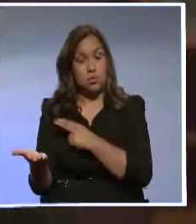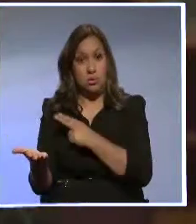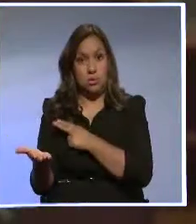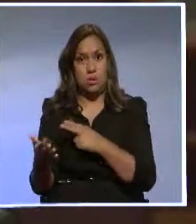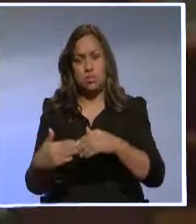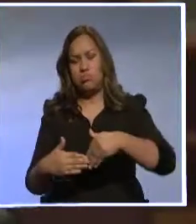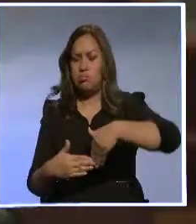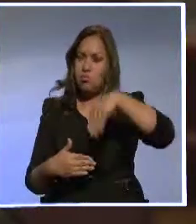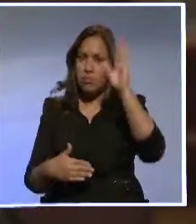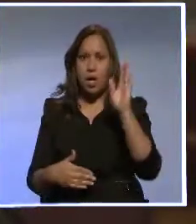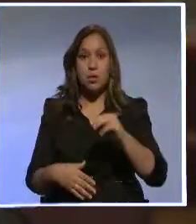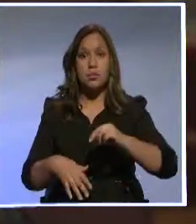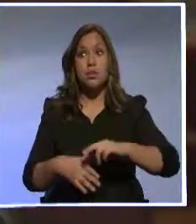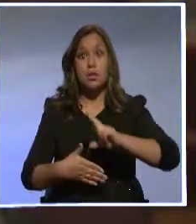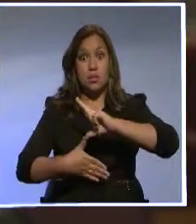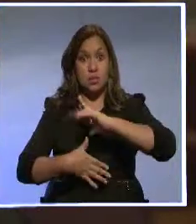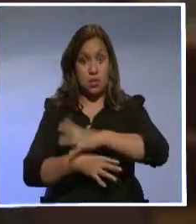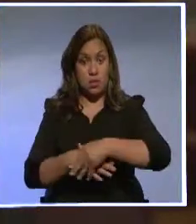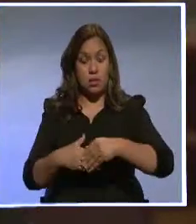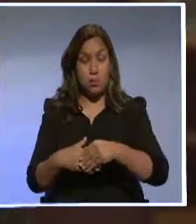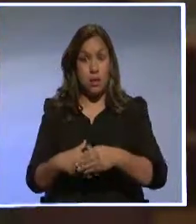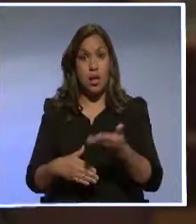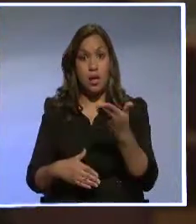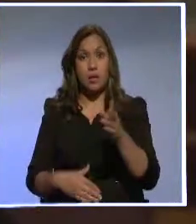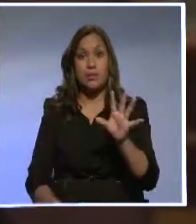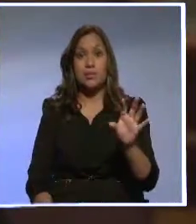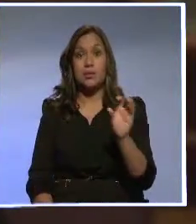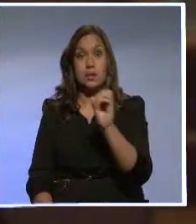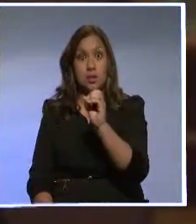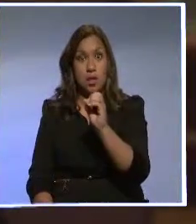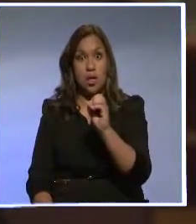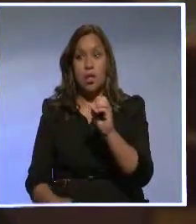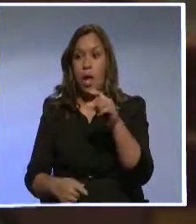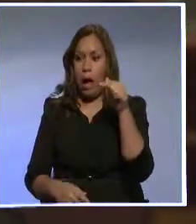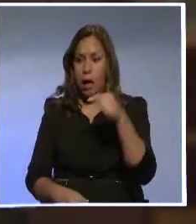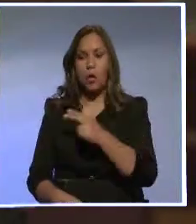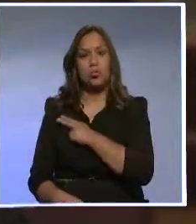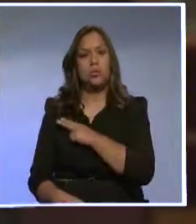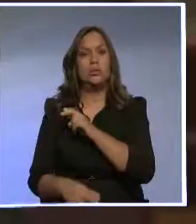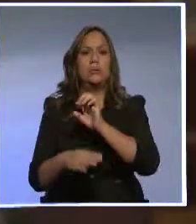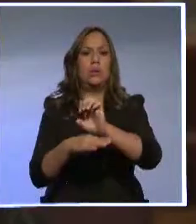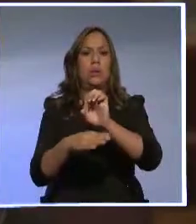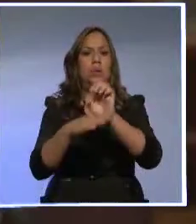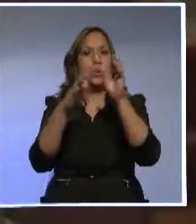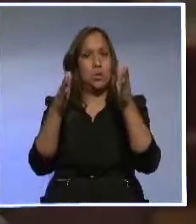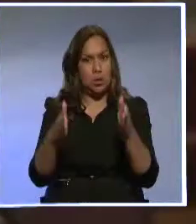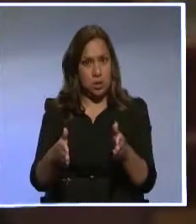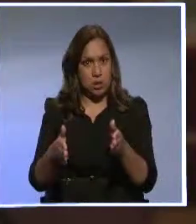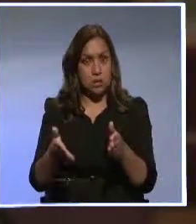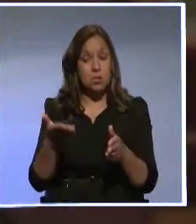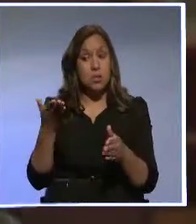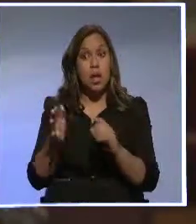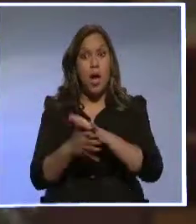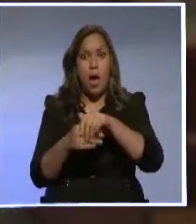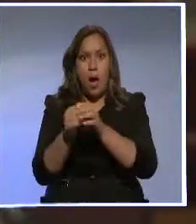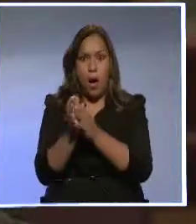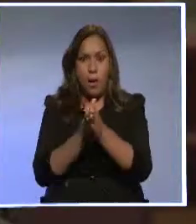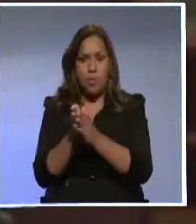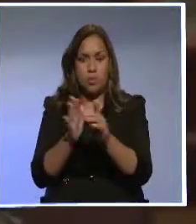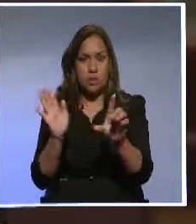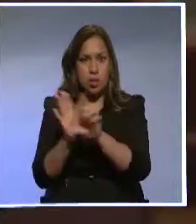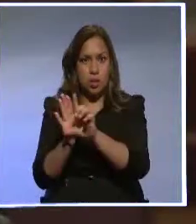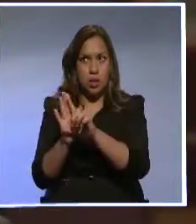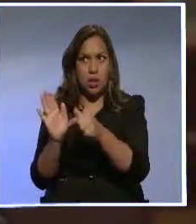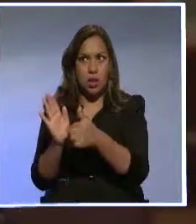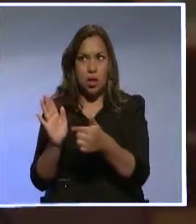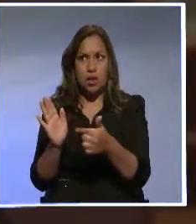universidades de américa encontramos que tenemos universidades ecuatorianas que justamente aprovechan una ley que nada